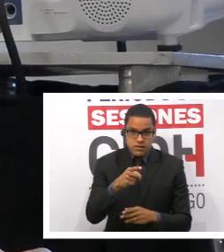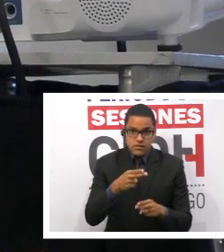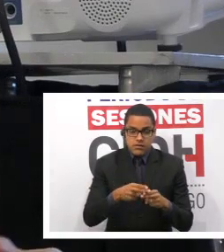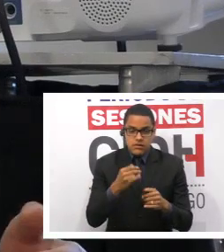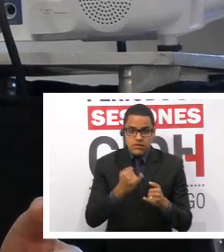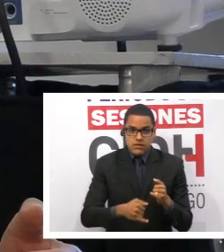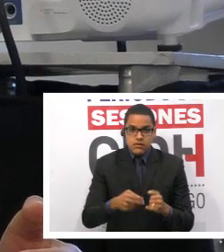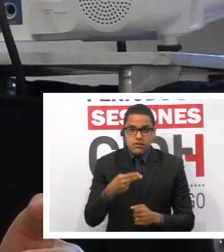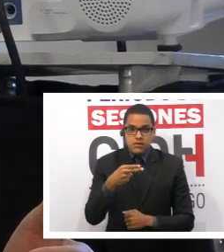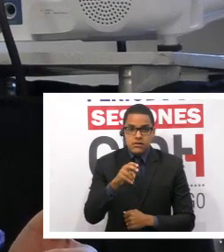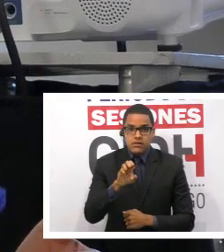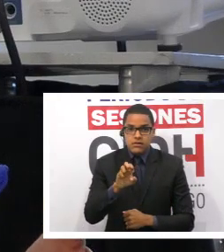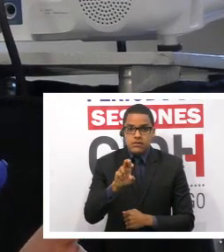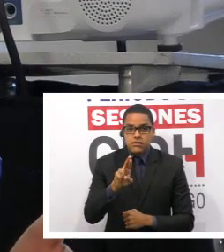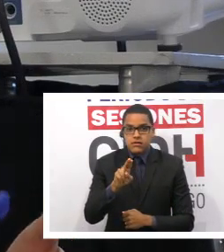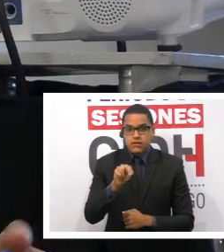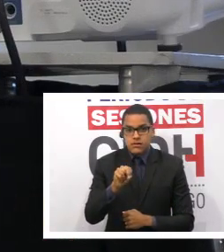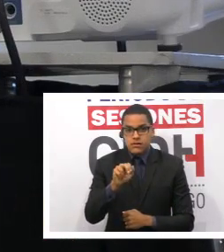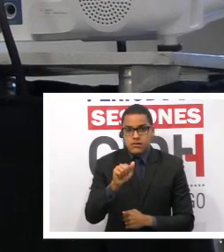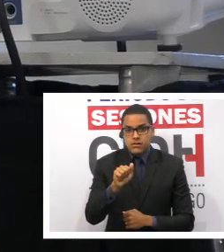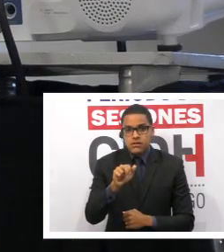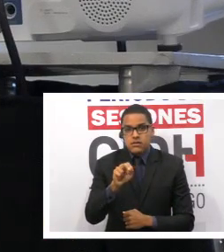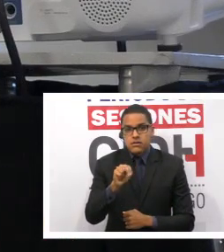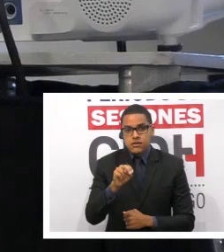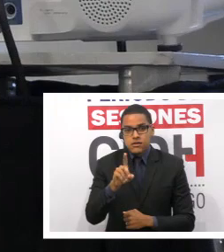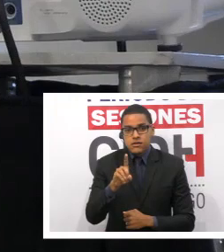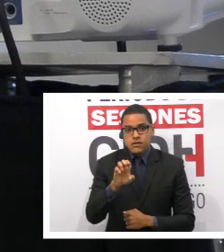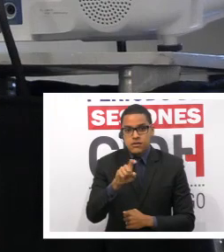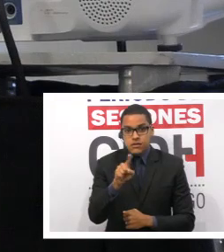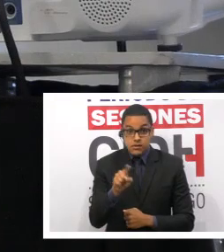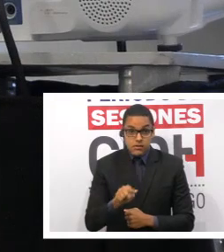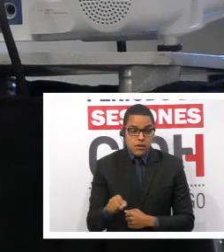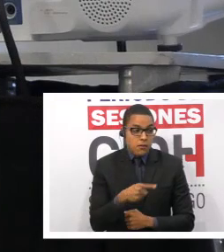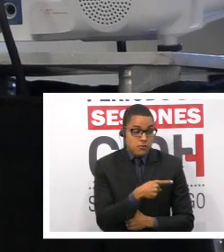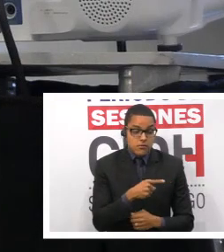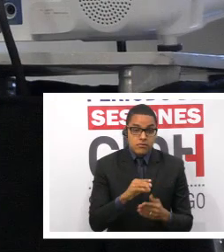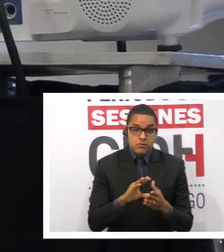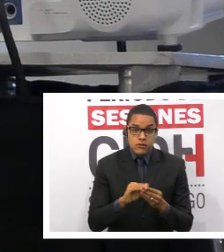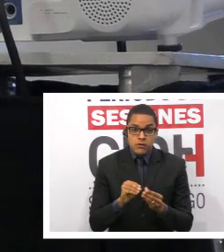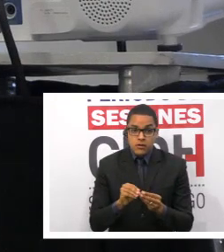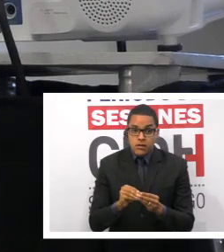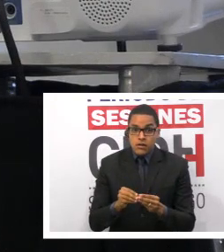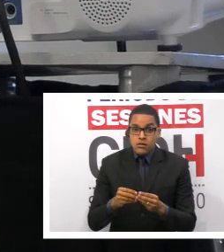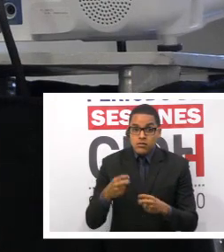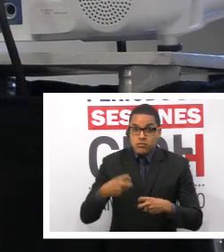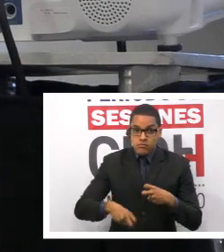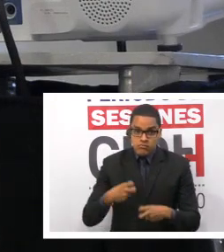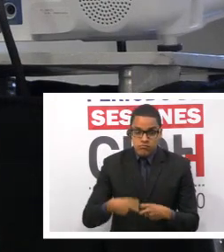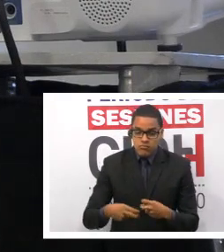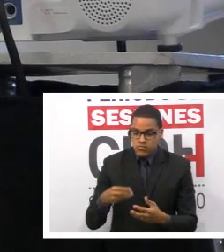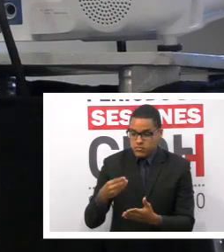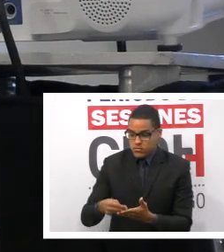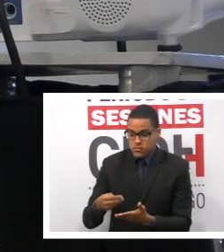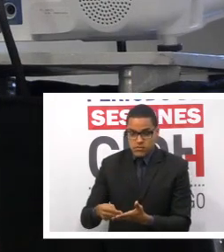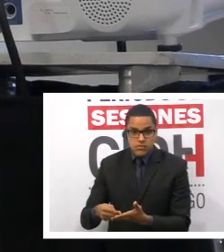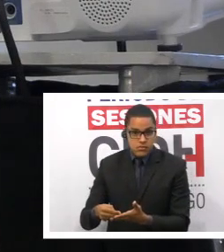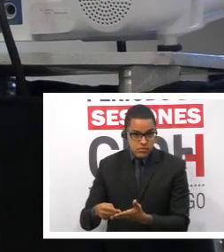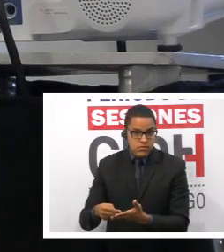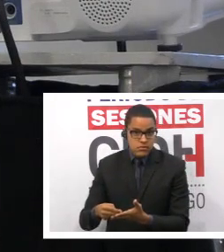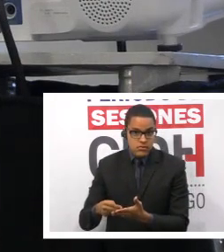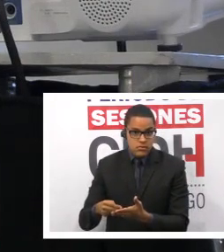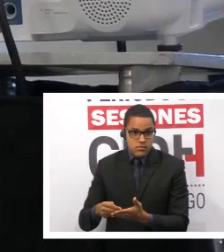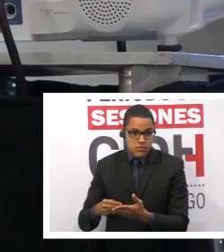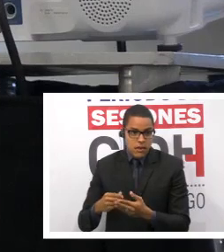está digamos el abordaje a la política fiscal en el marco del desarrollo sostenible hay una oportunidad muy